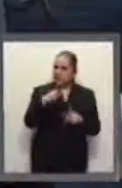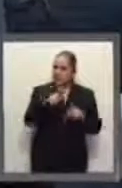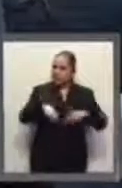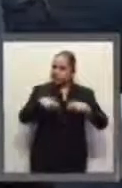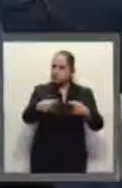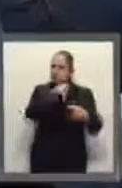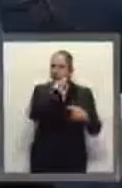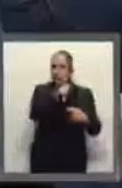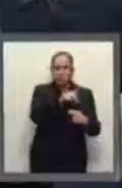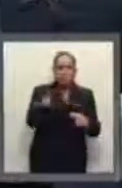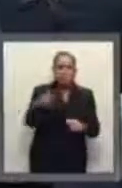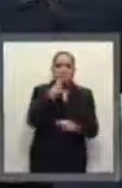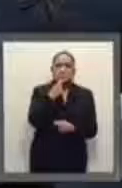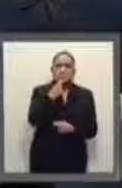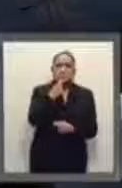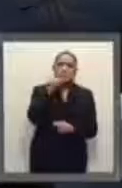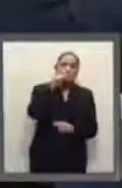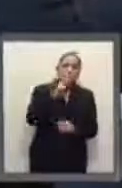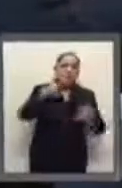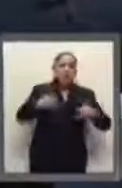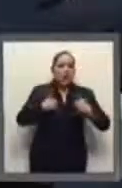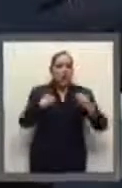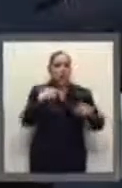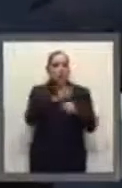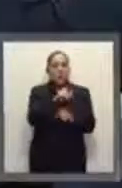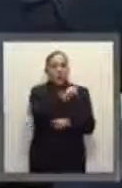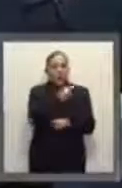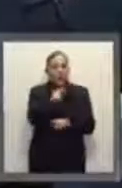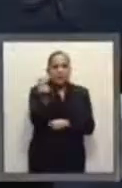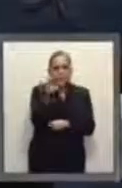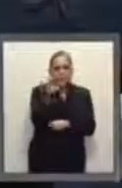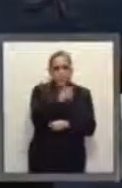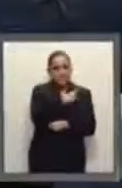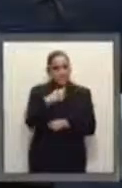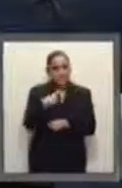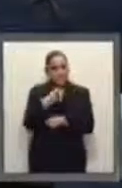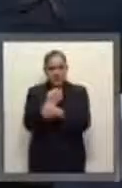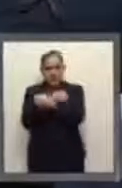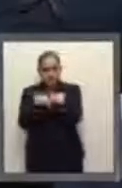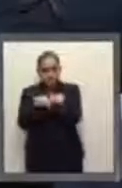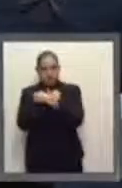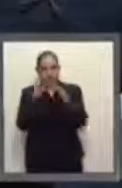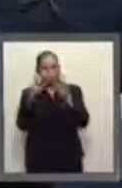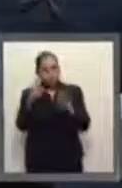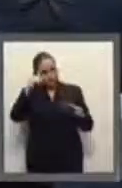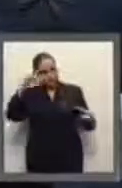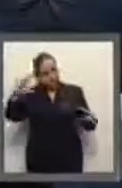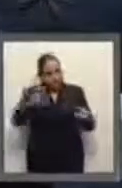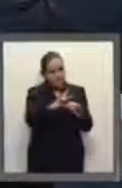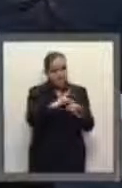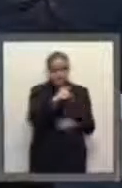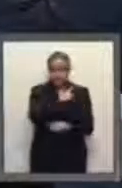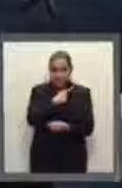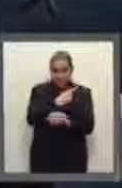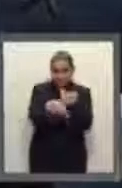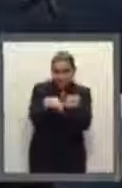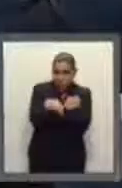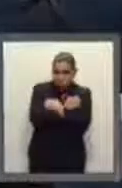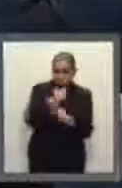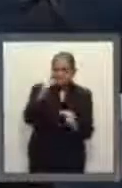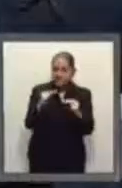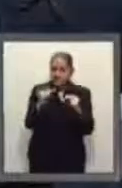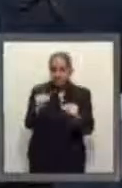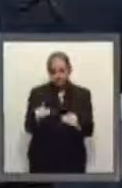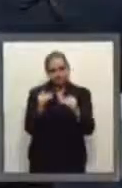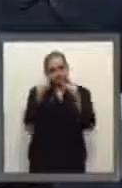una educación que responda a sus necesidades y que sea pertinente para su vida, una educación con buena calidad, teniendo en